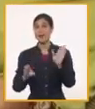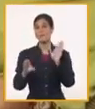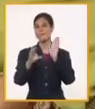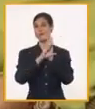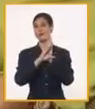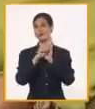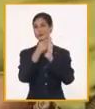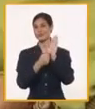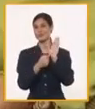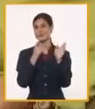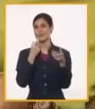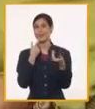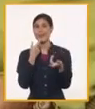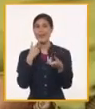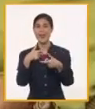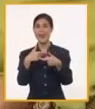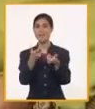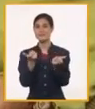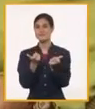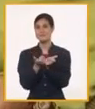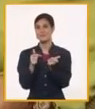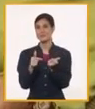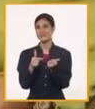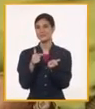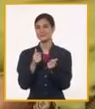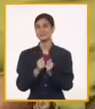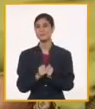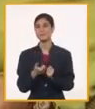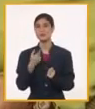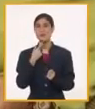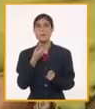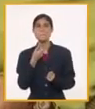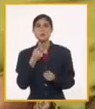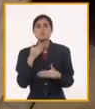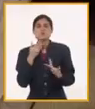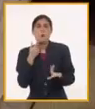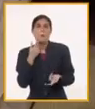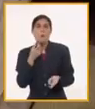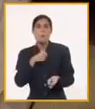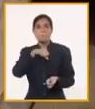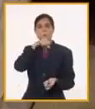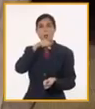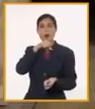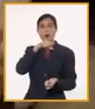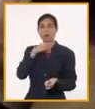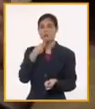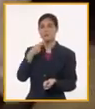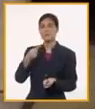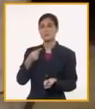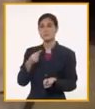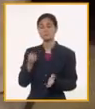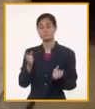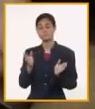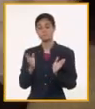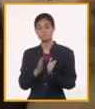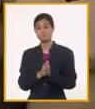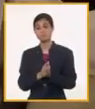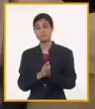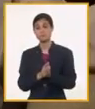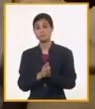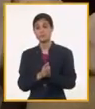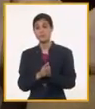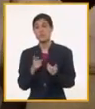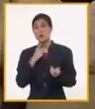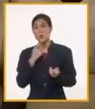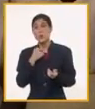Central. ¿Y contó. cómo recibe la noticia de que su padre yo enseguida se lo dije, ¿no? Bueno, mira, yo no sé por